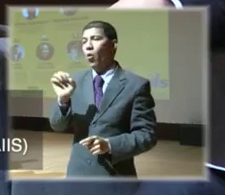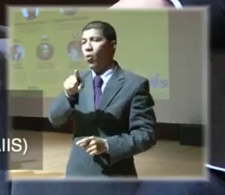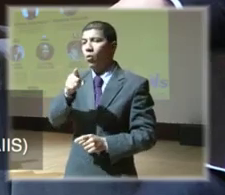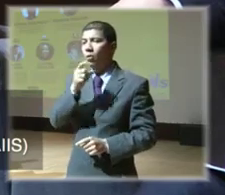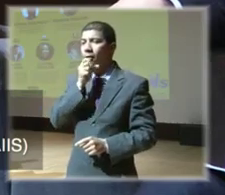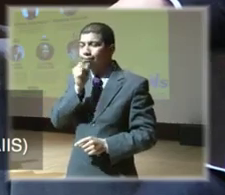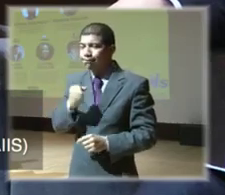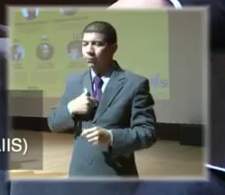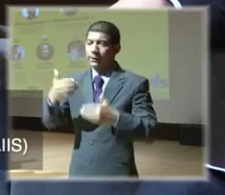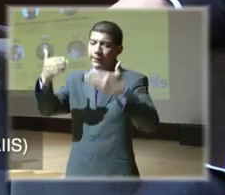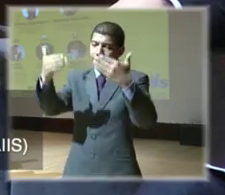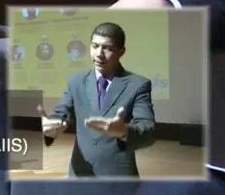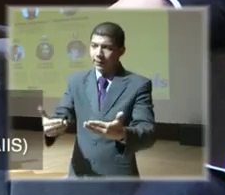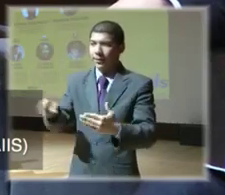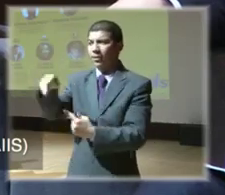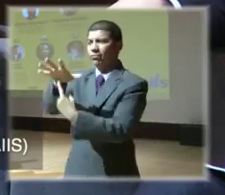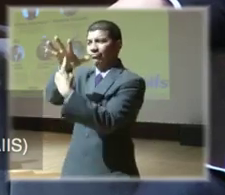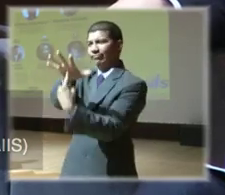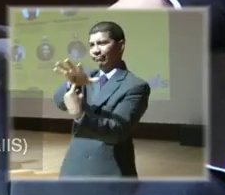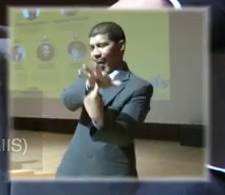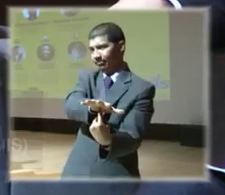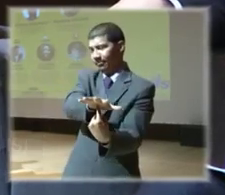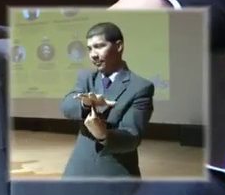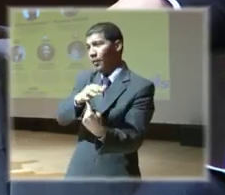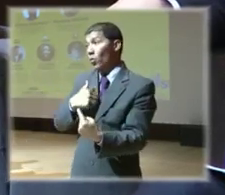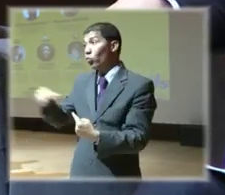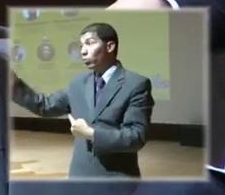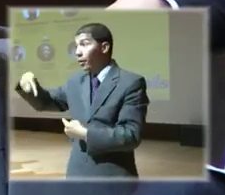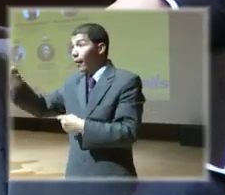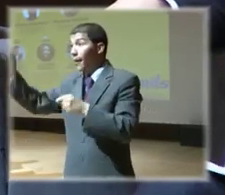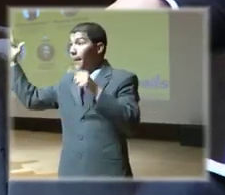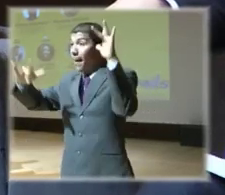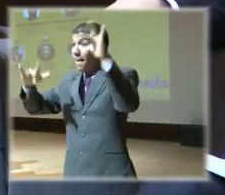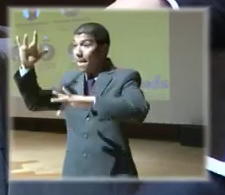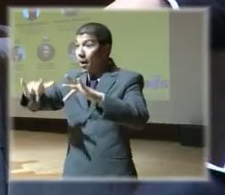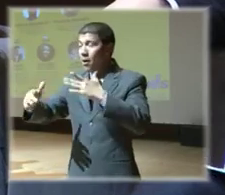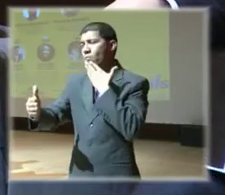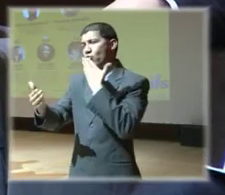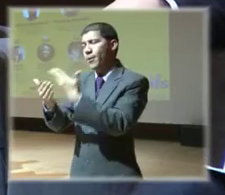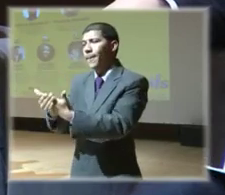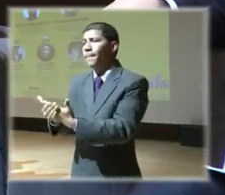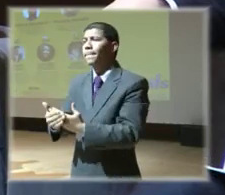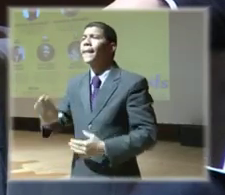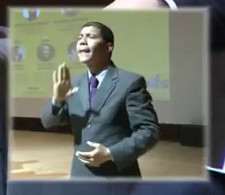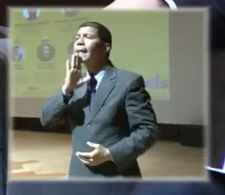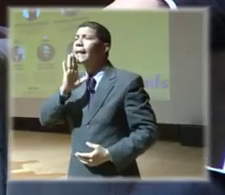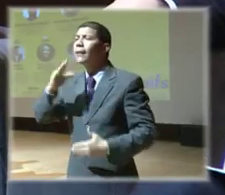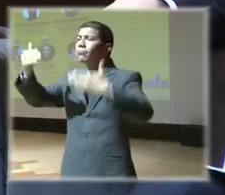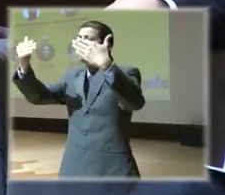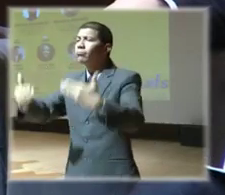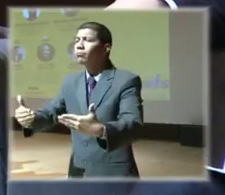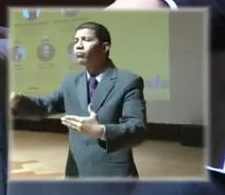Agradezco su presencia hoy aquí y quisiera saber quiénes se identifican como personas con discapacidad en el auditorio.